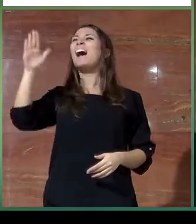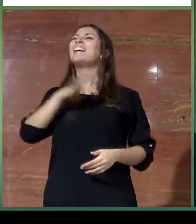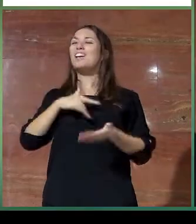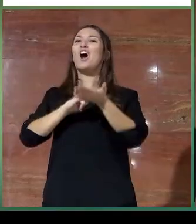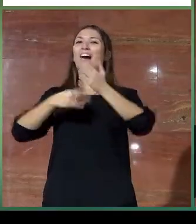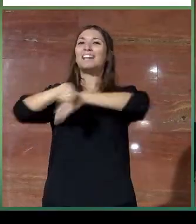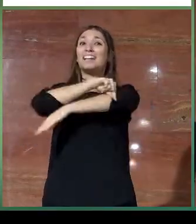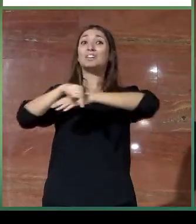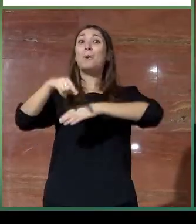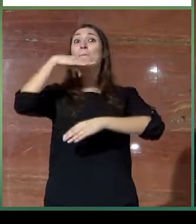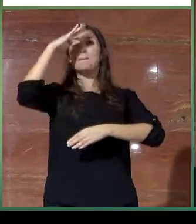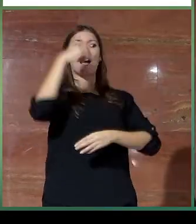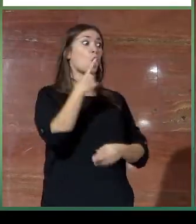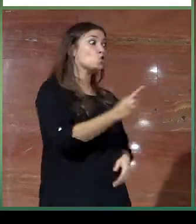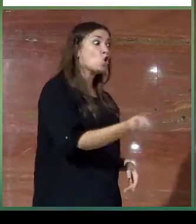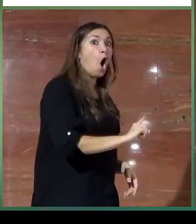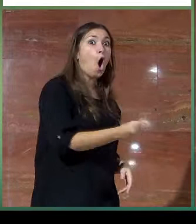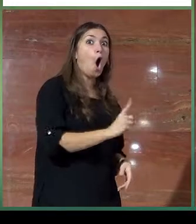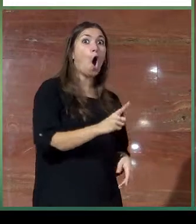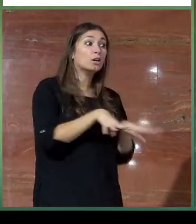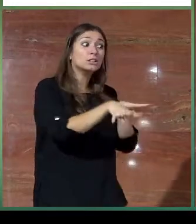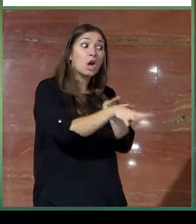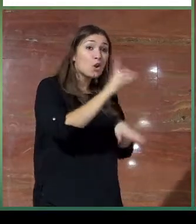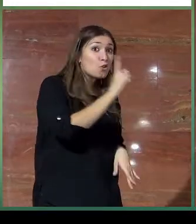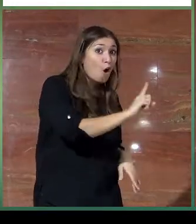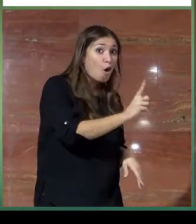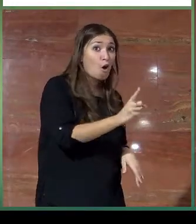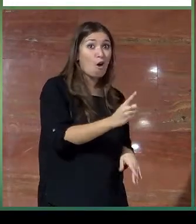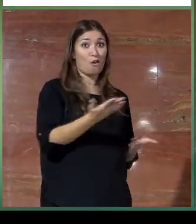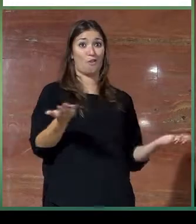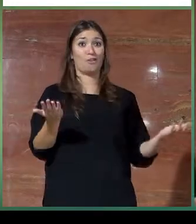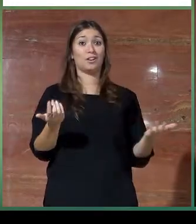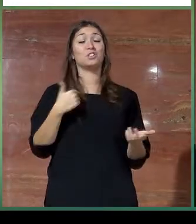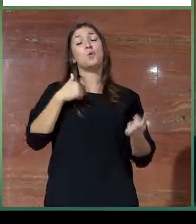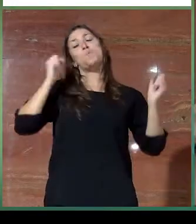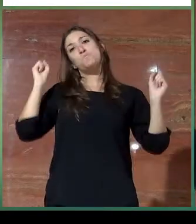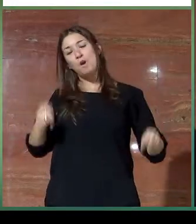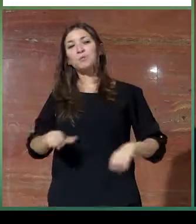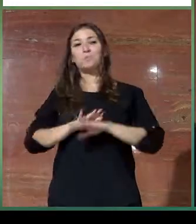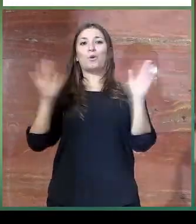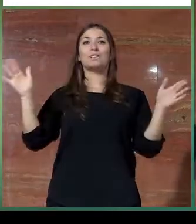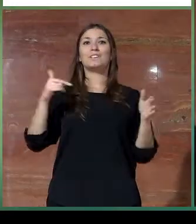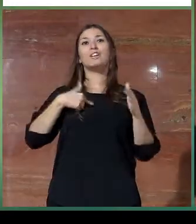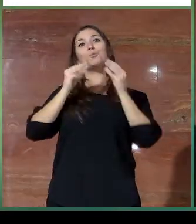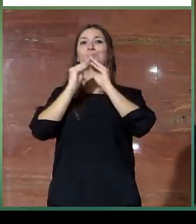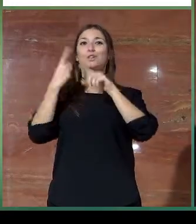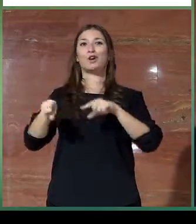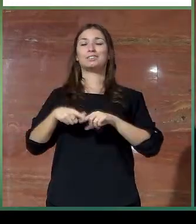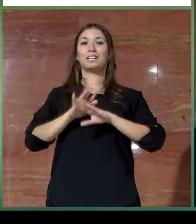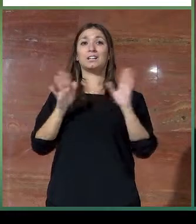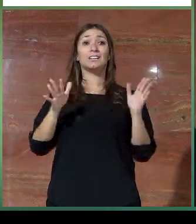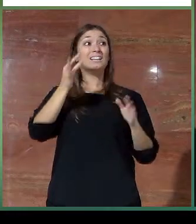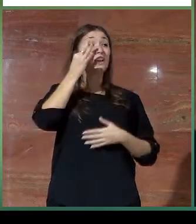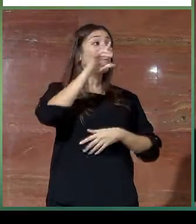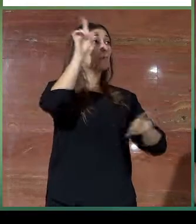arquitecto. Mi padre dijo, ni se te ocurra, que te ponen verde, no seas arquitecto. Dije, bueno, venga, pues voy a ser de los que pongo las cosas. Pero la pregunta